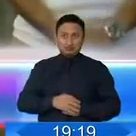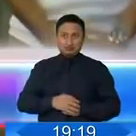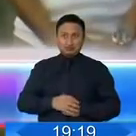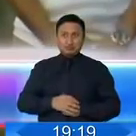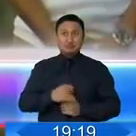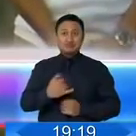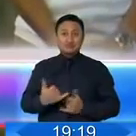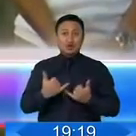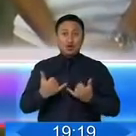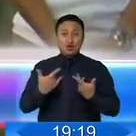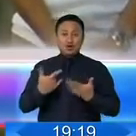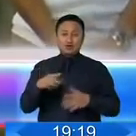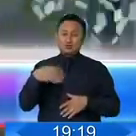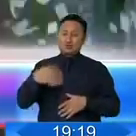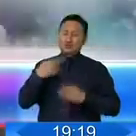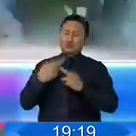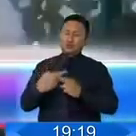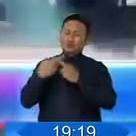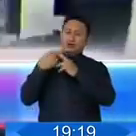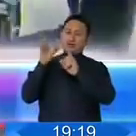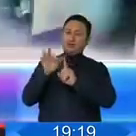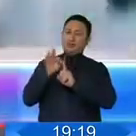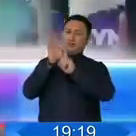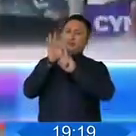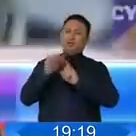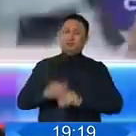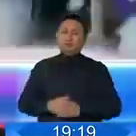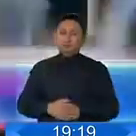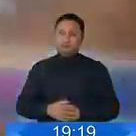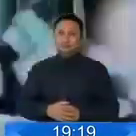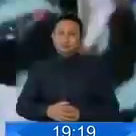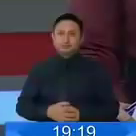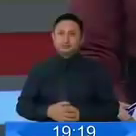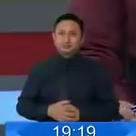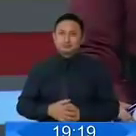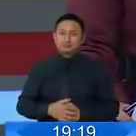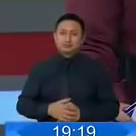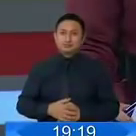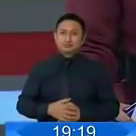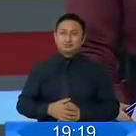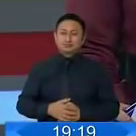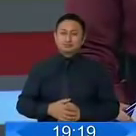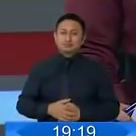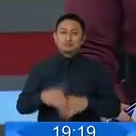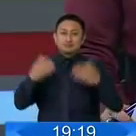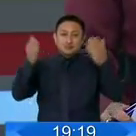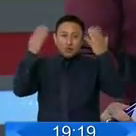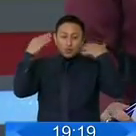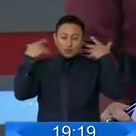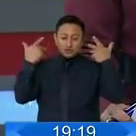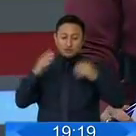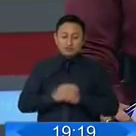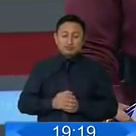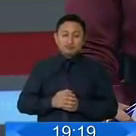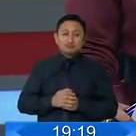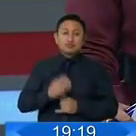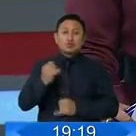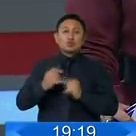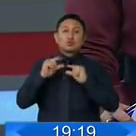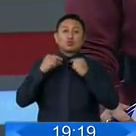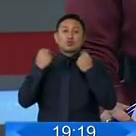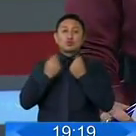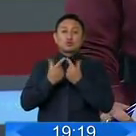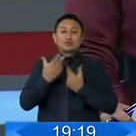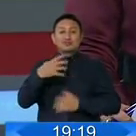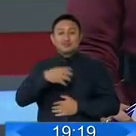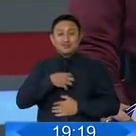un gran privilegio. Informó Julio César Saona. En Guayaquil sepultaron al último grupo de